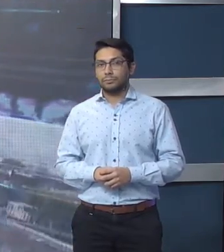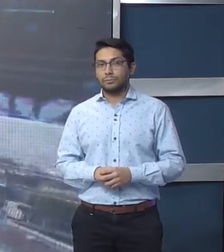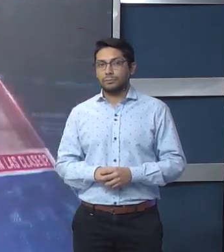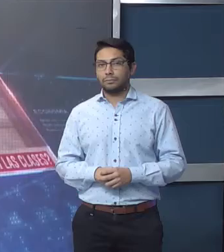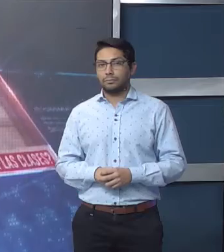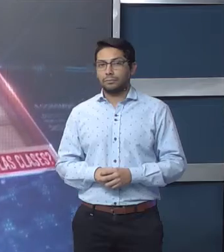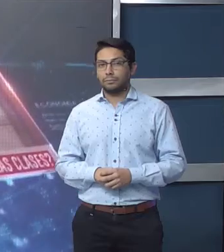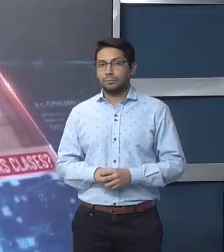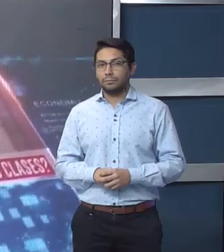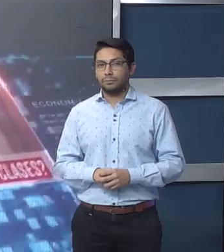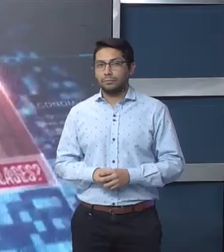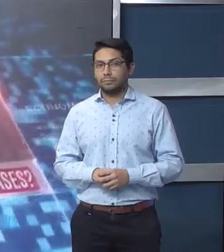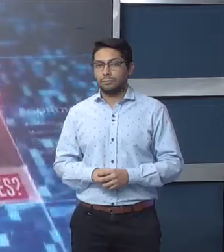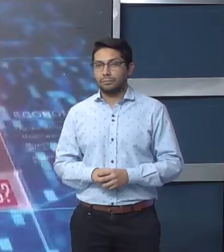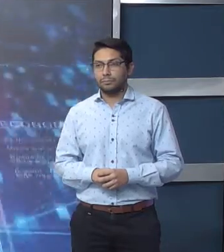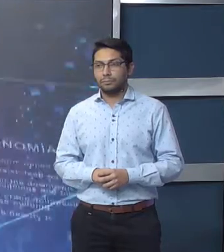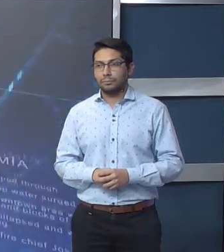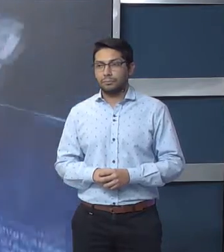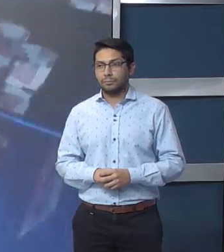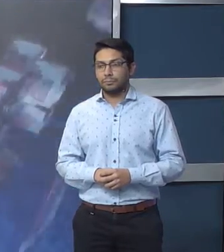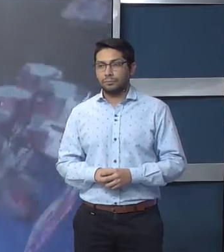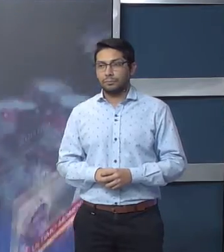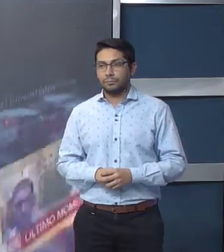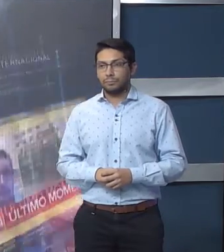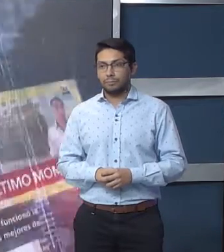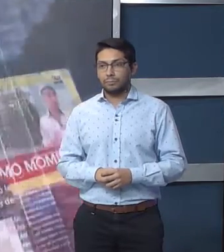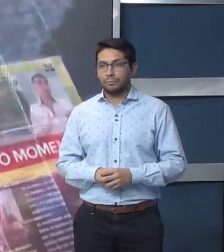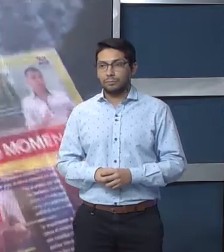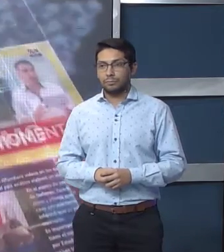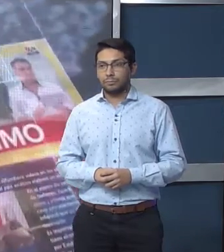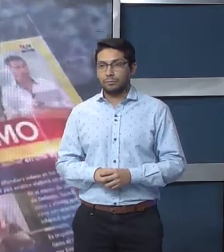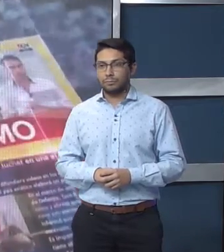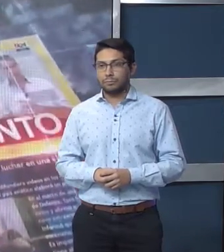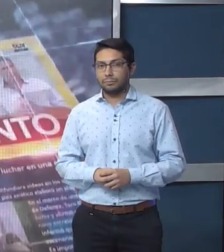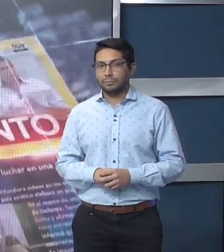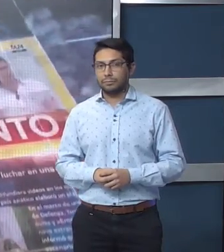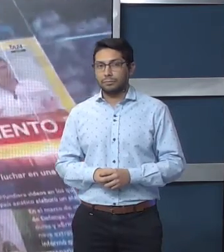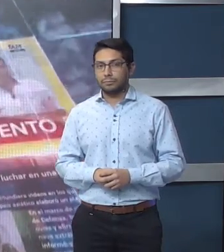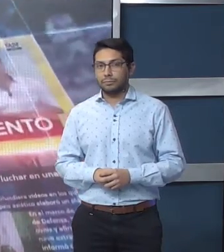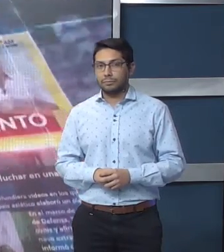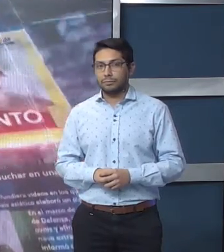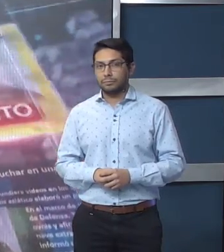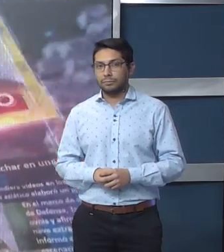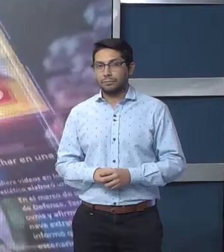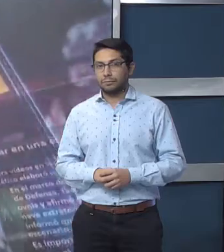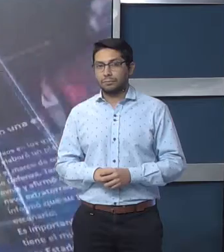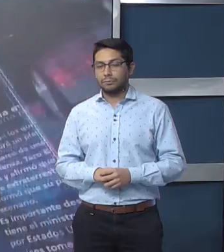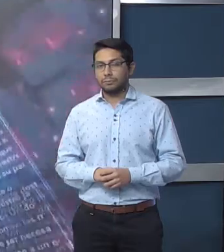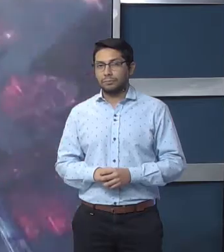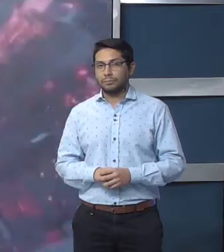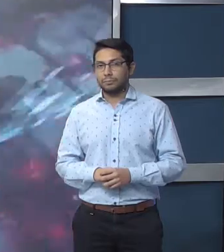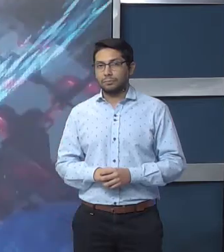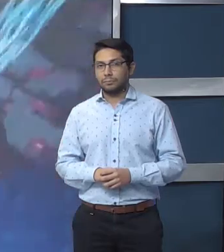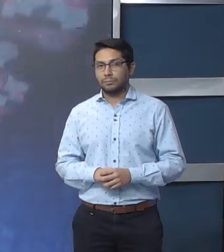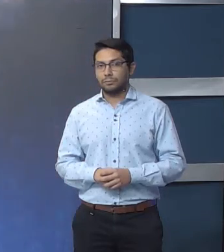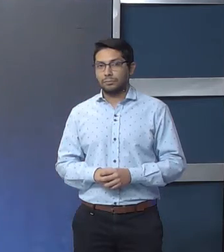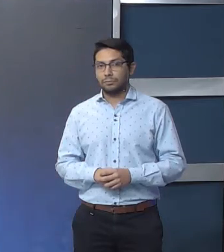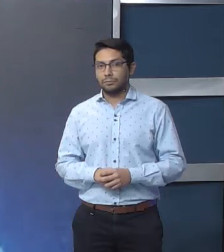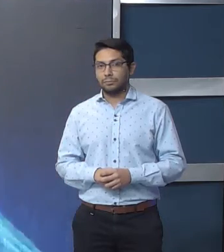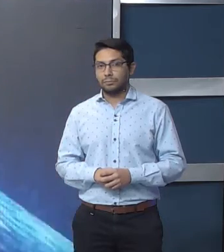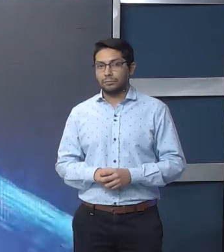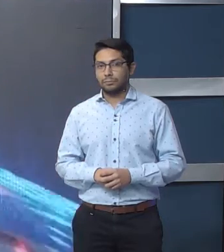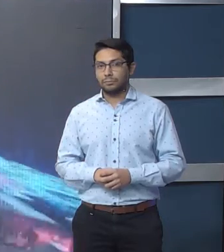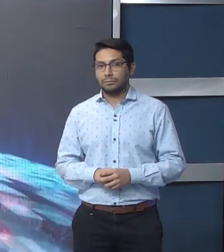decisiones porque ante todo lo que tenemos que hacer es tomar las mayores precauciones para que nada dañe